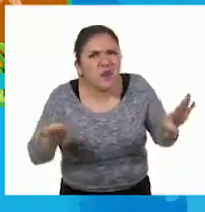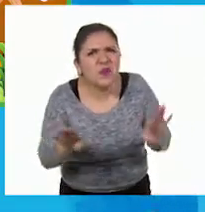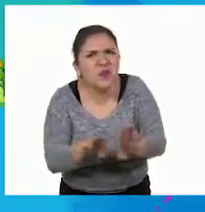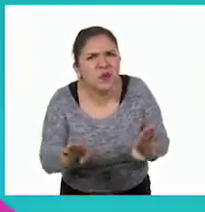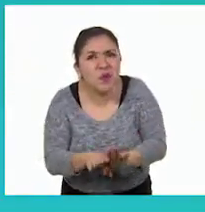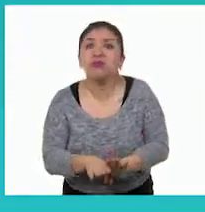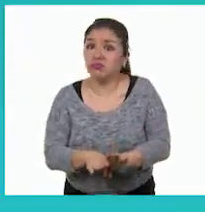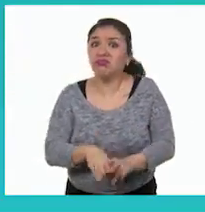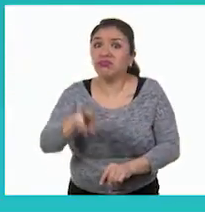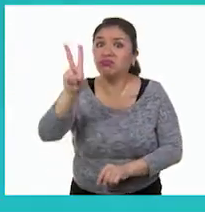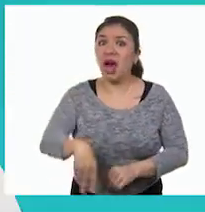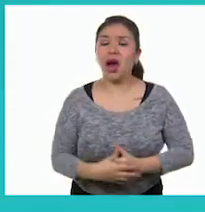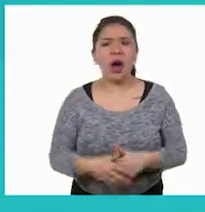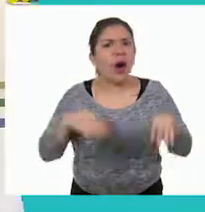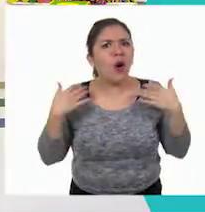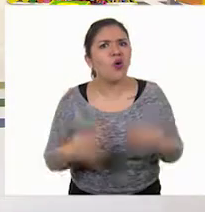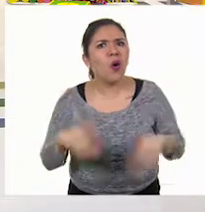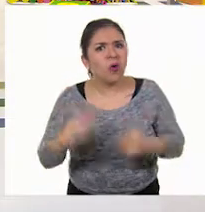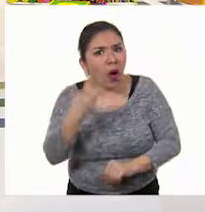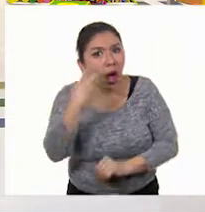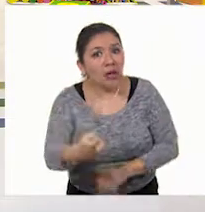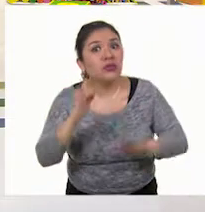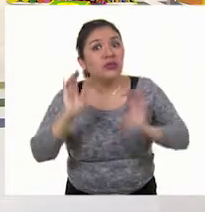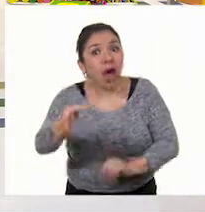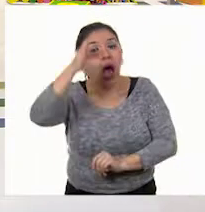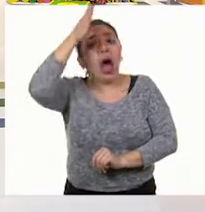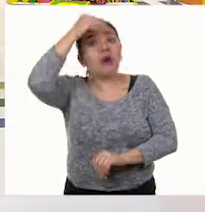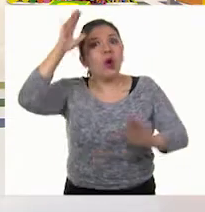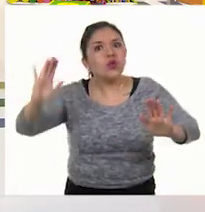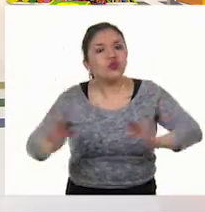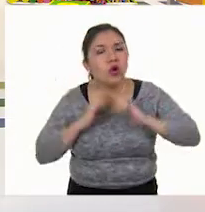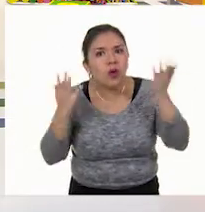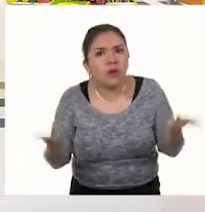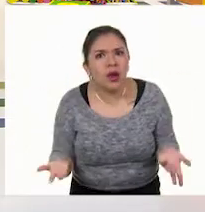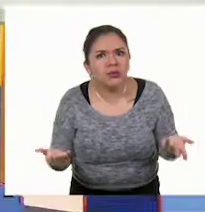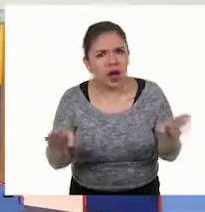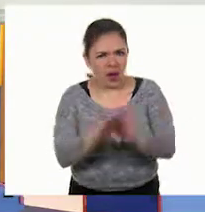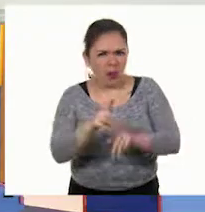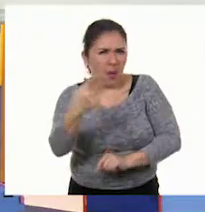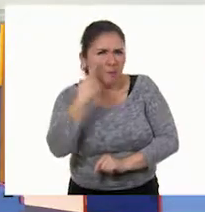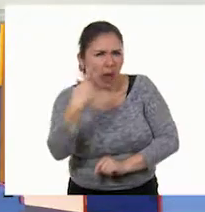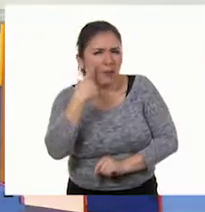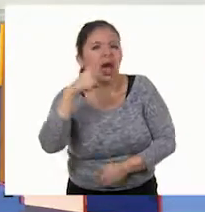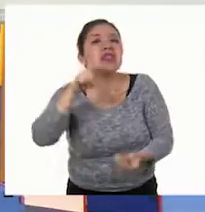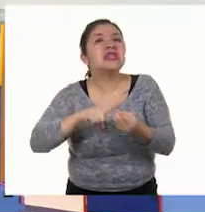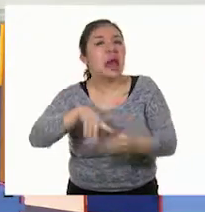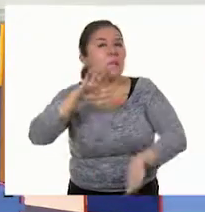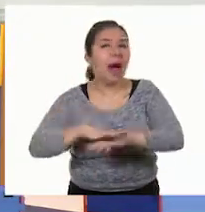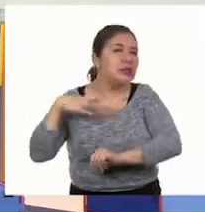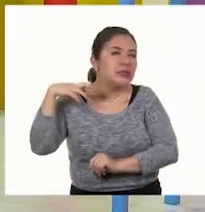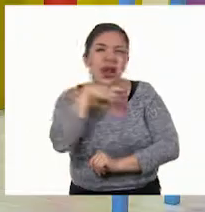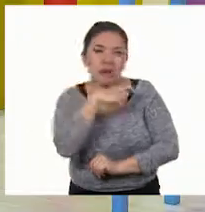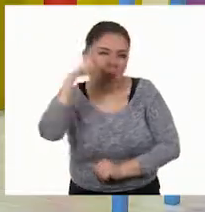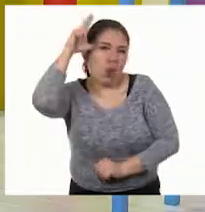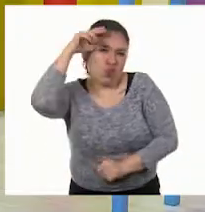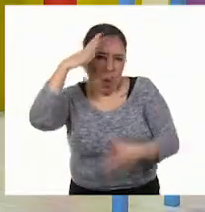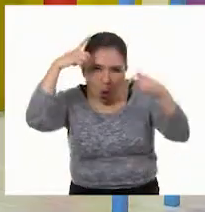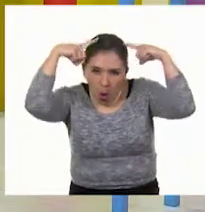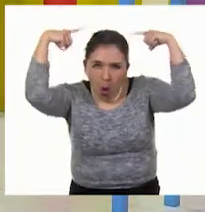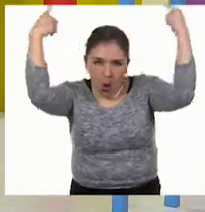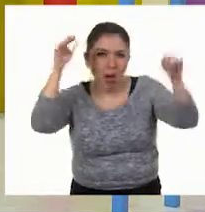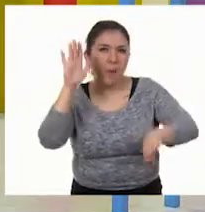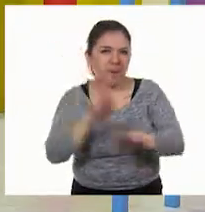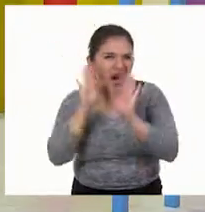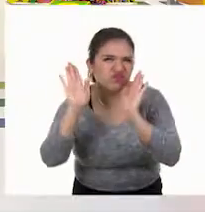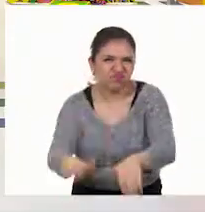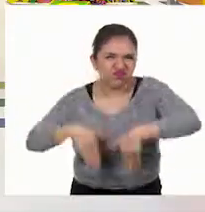Sí. ¡Guau! Eso sí es sorprendente, porque regularmente pensamos que ¿quién es la veloz? La liebre. De hecho, lo